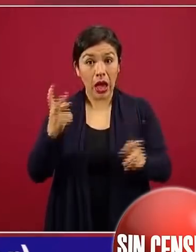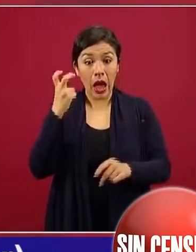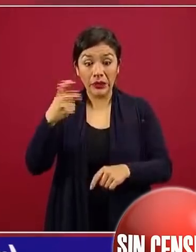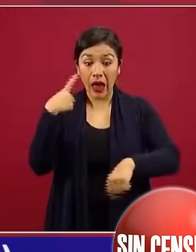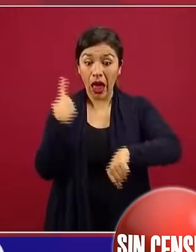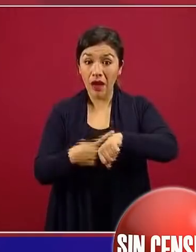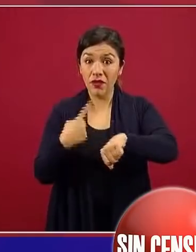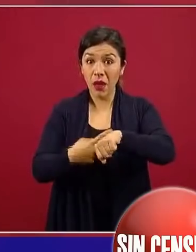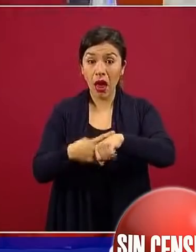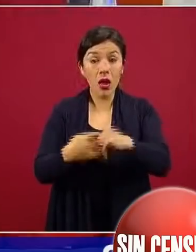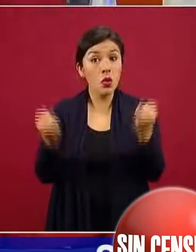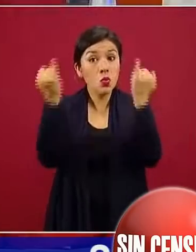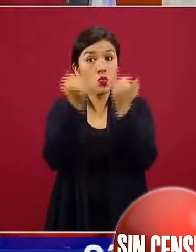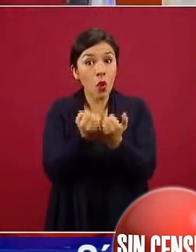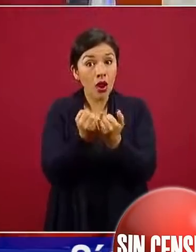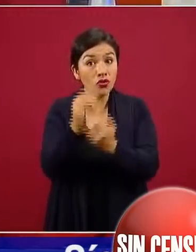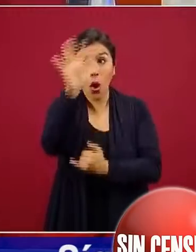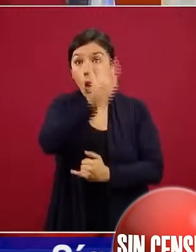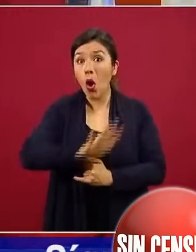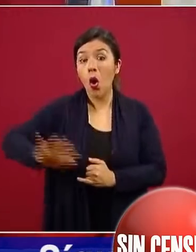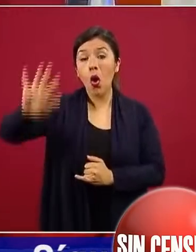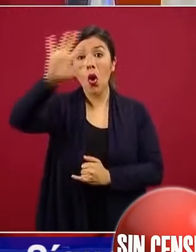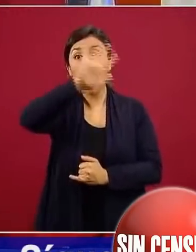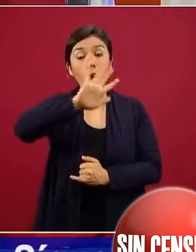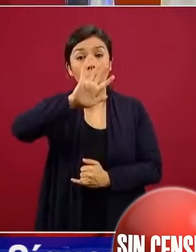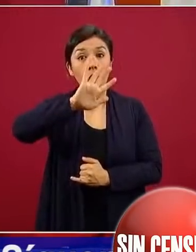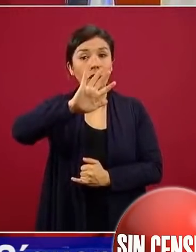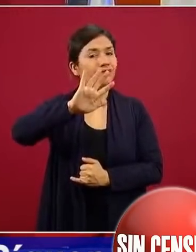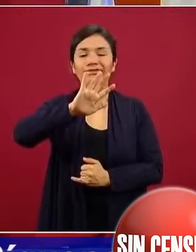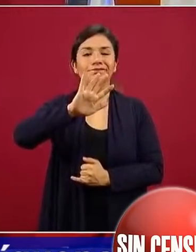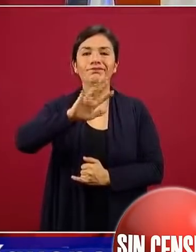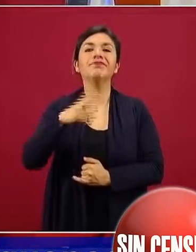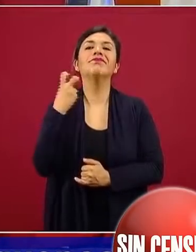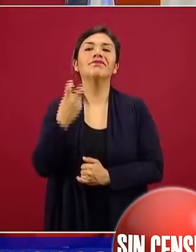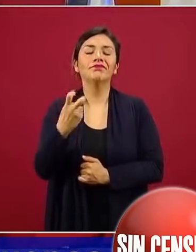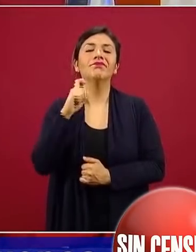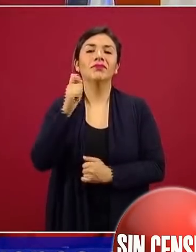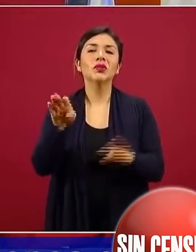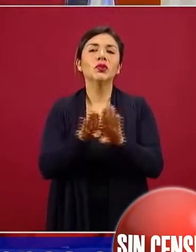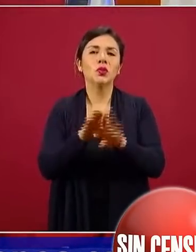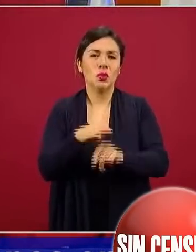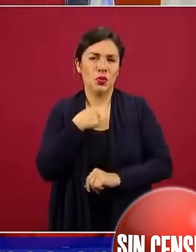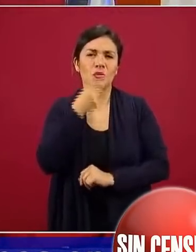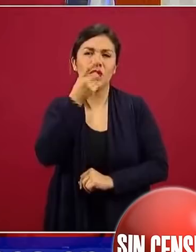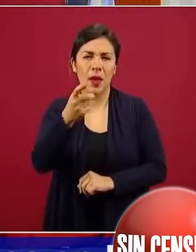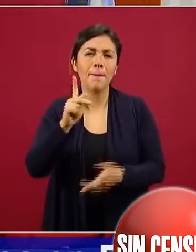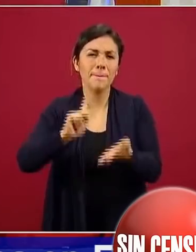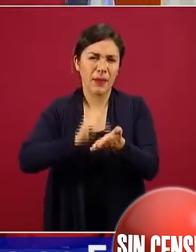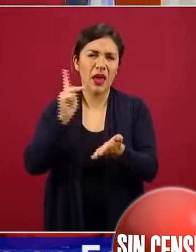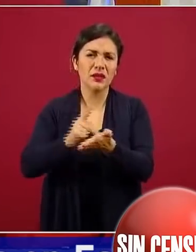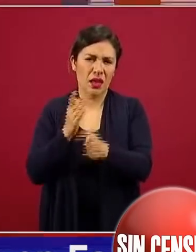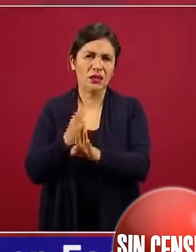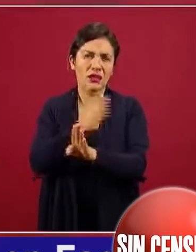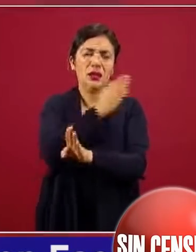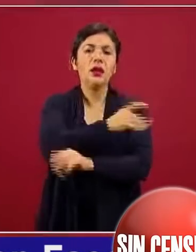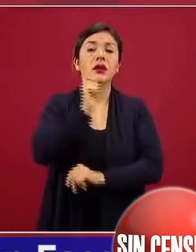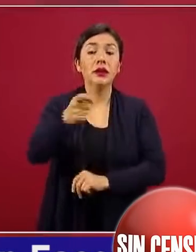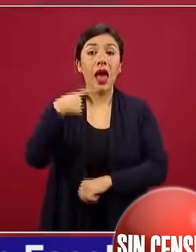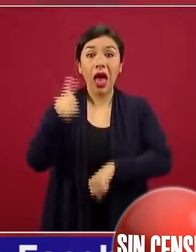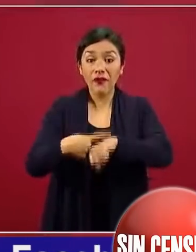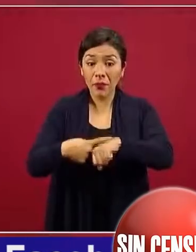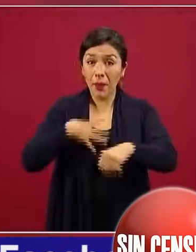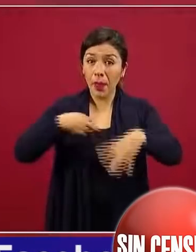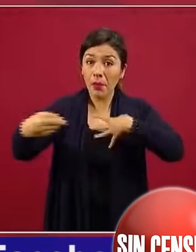epidemia va a ser igual en todo el territorio, sino que, como también hemos comentado en varias ocasiones, la epidemia